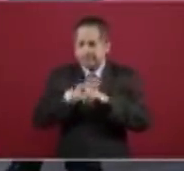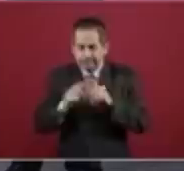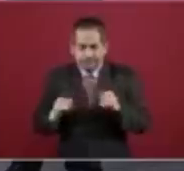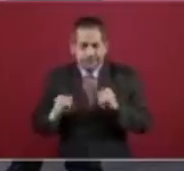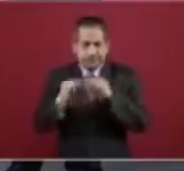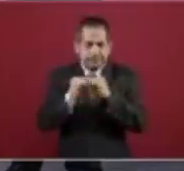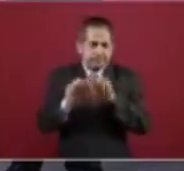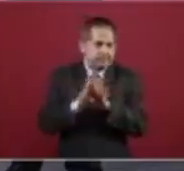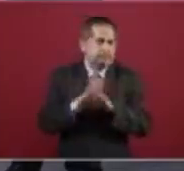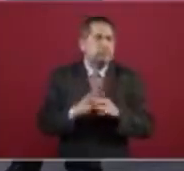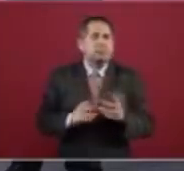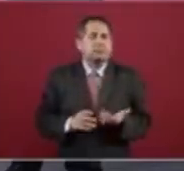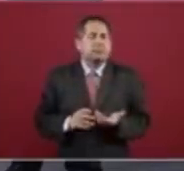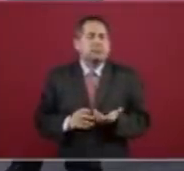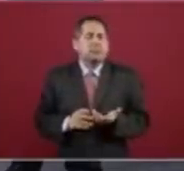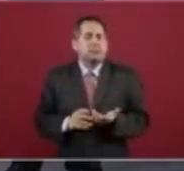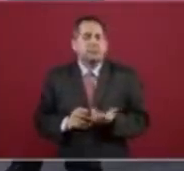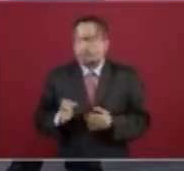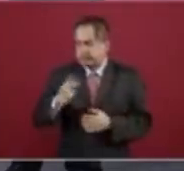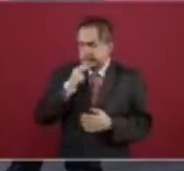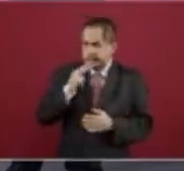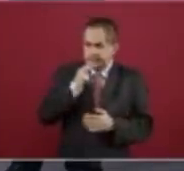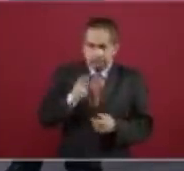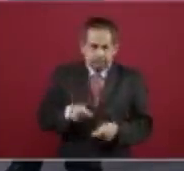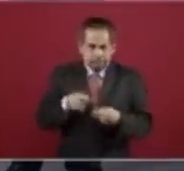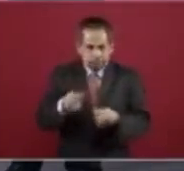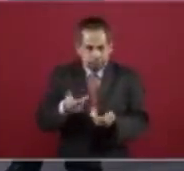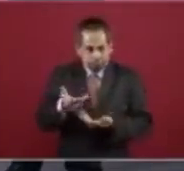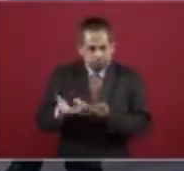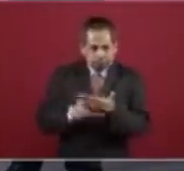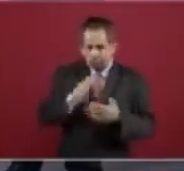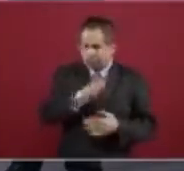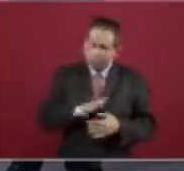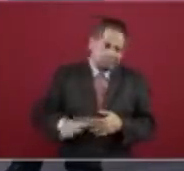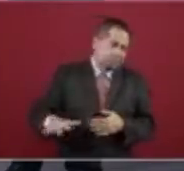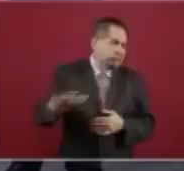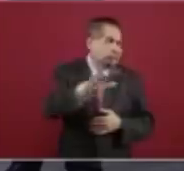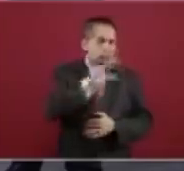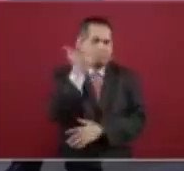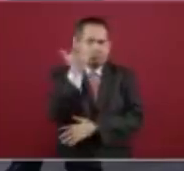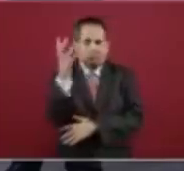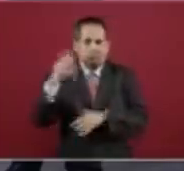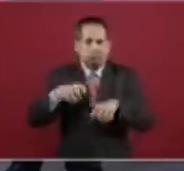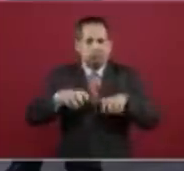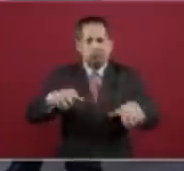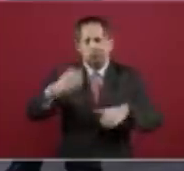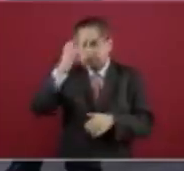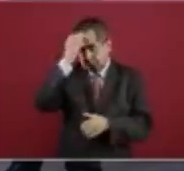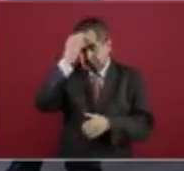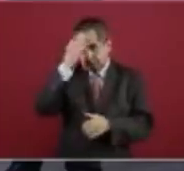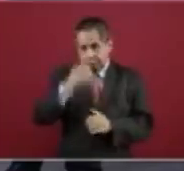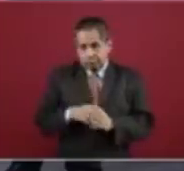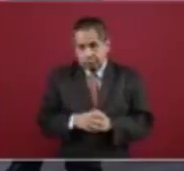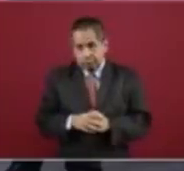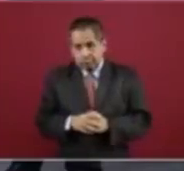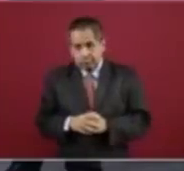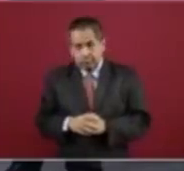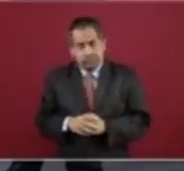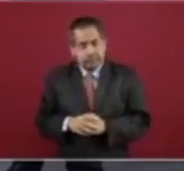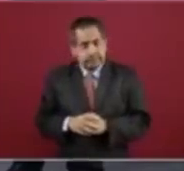que sirvan y den servicio a todo el bosque. Hasta el punto de la zona